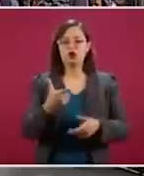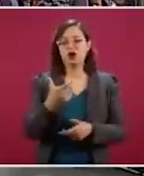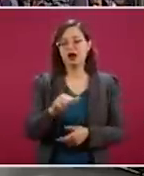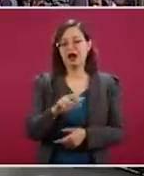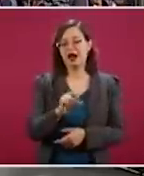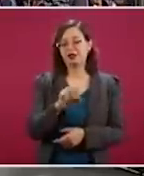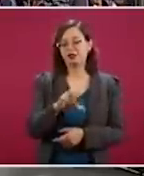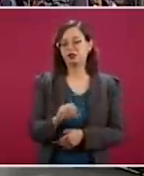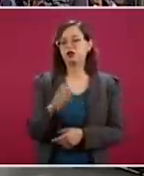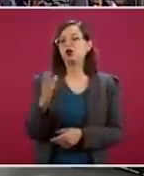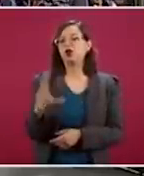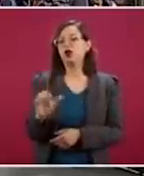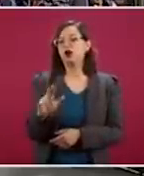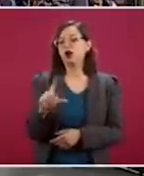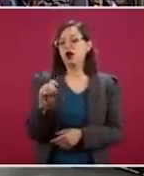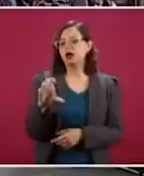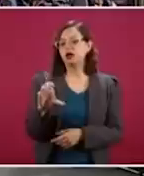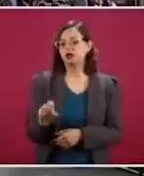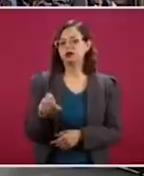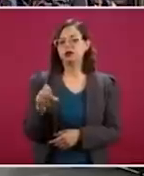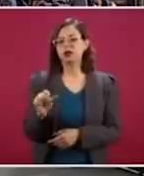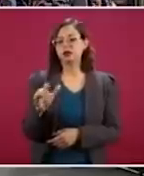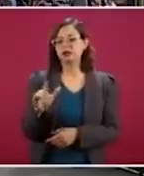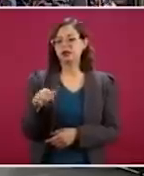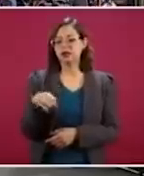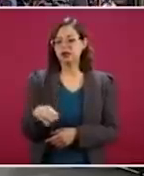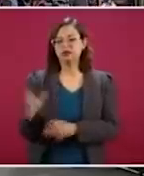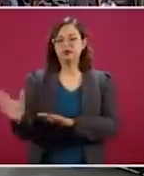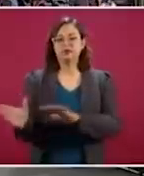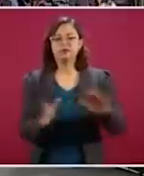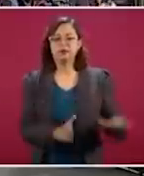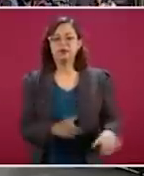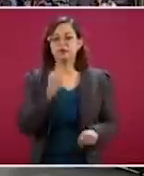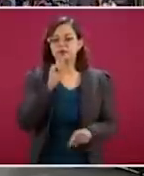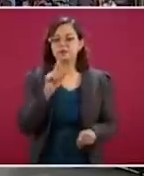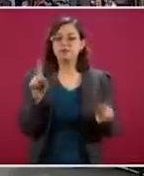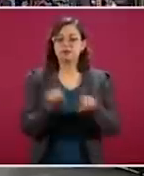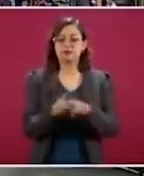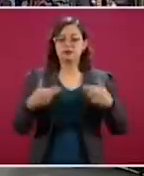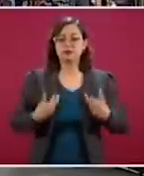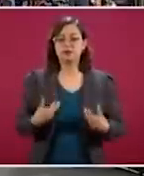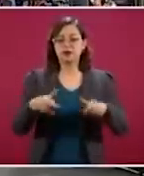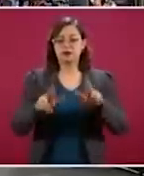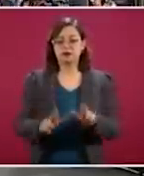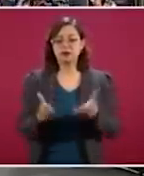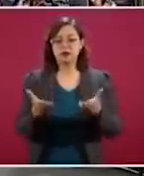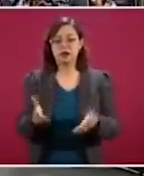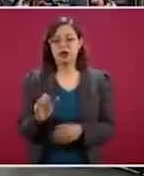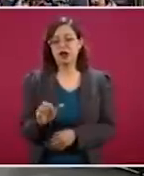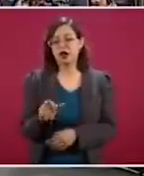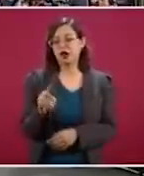está Rogelio Zambrano de Cemex, está Eduardo Tricio también representando aquí a su compañía,